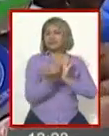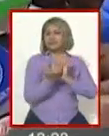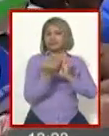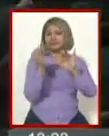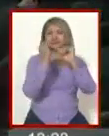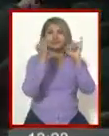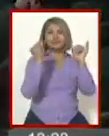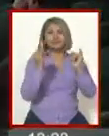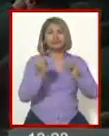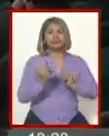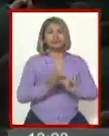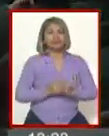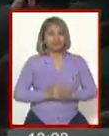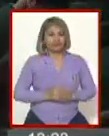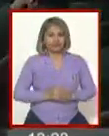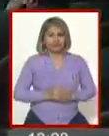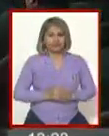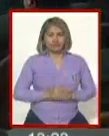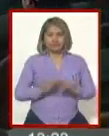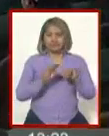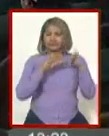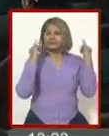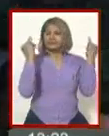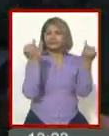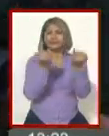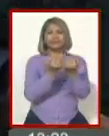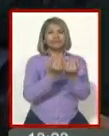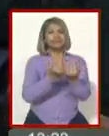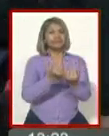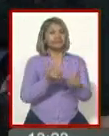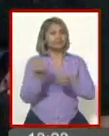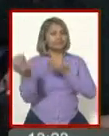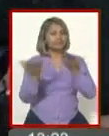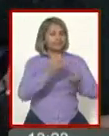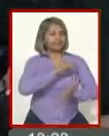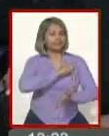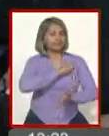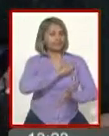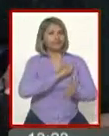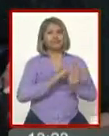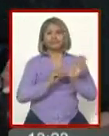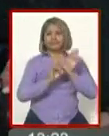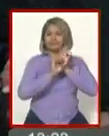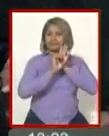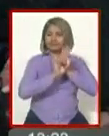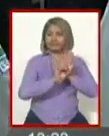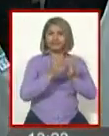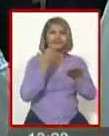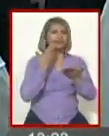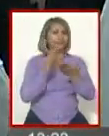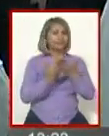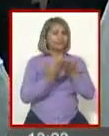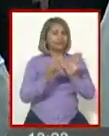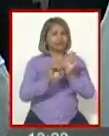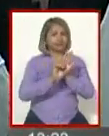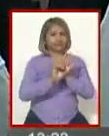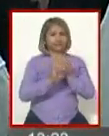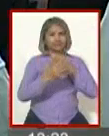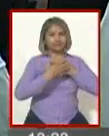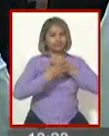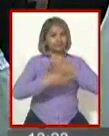a la institución policial. Ojalá que esto nos sirva de reflexión y nos sirva de ejemplo, a imitar los buenos ejemplos, y